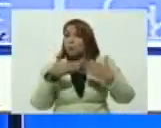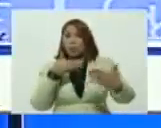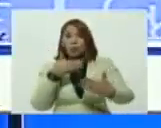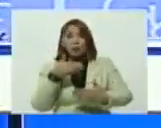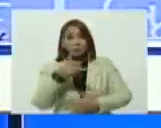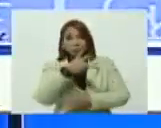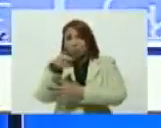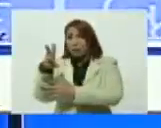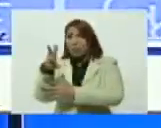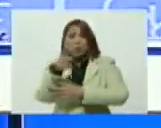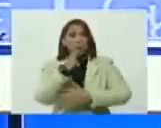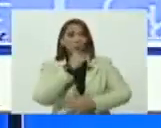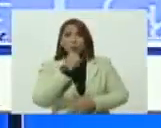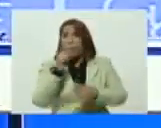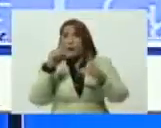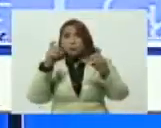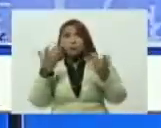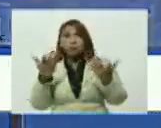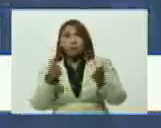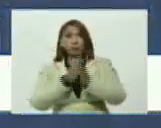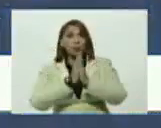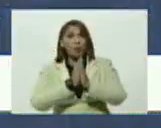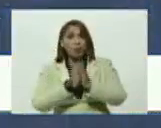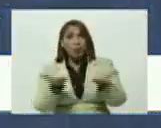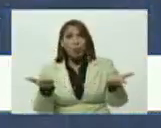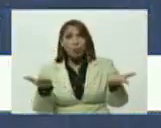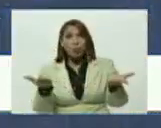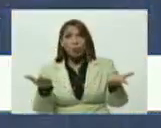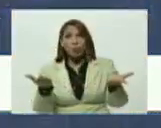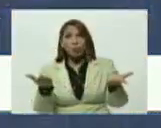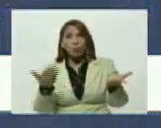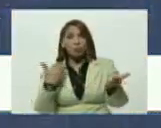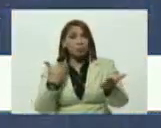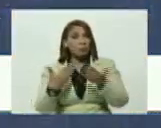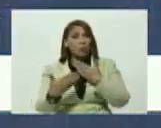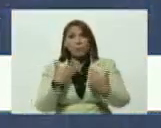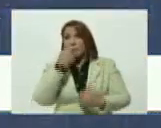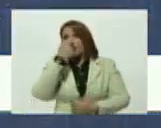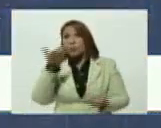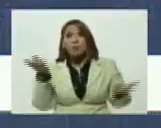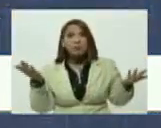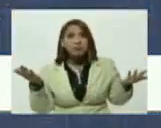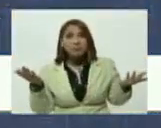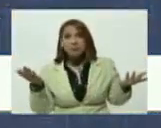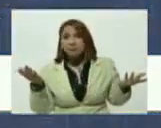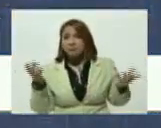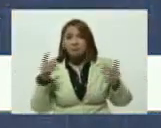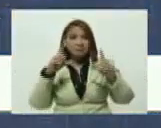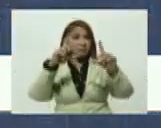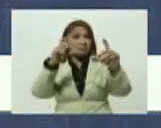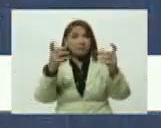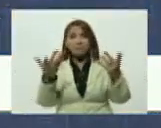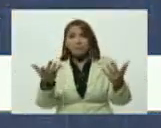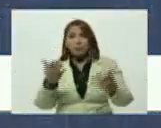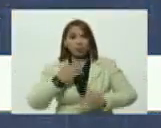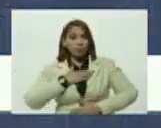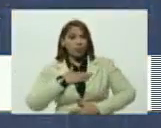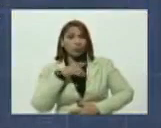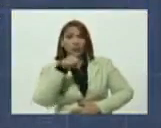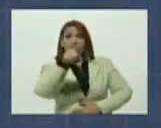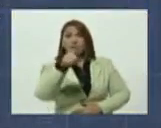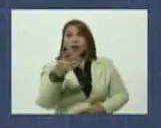tomen. Alfred Nazaré. No me importa que lo tomen. Yo lo